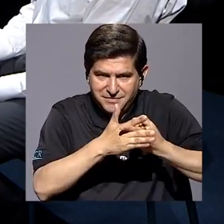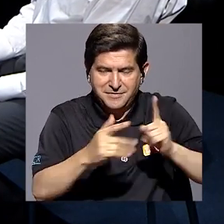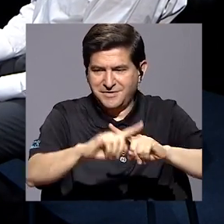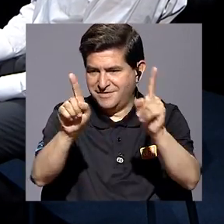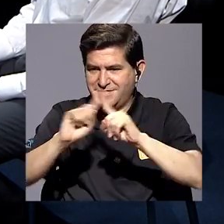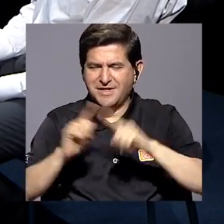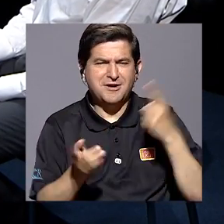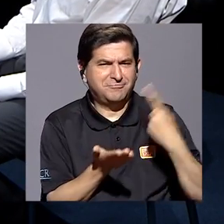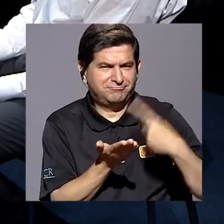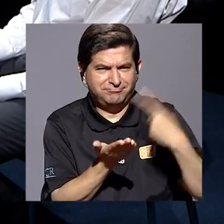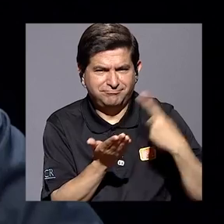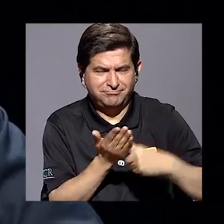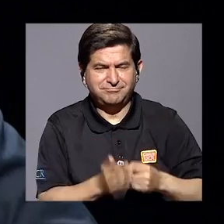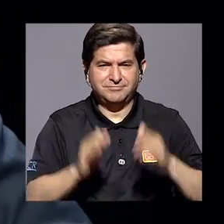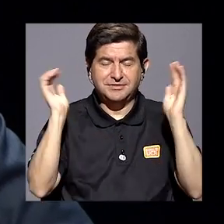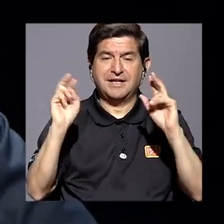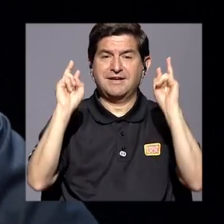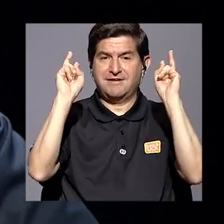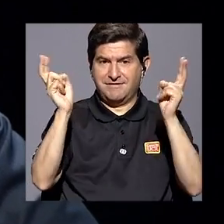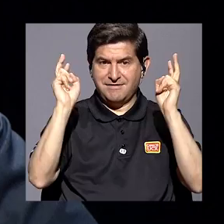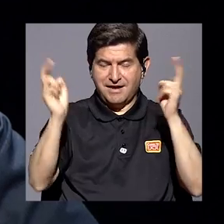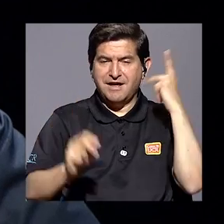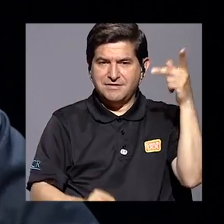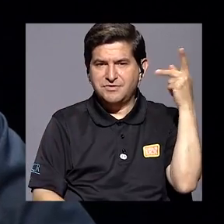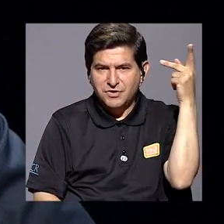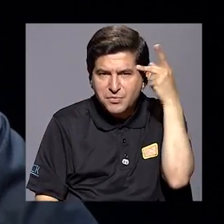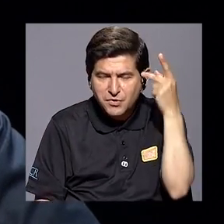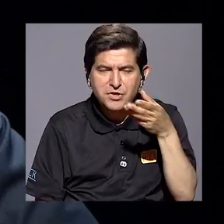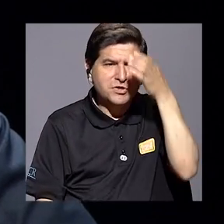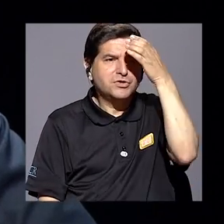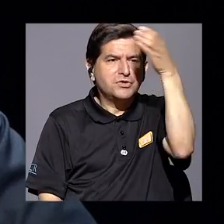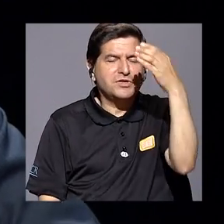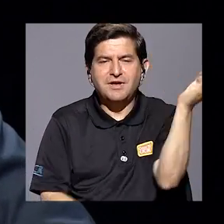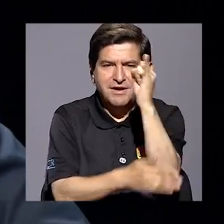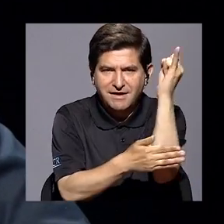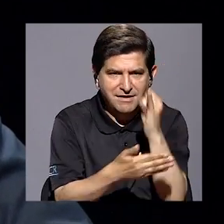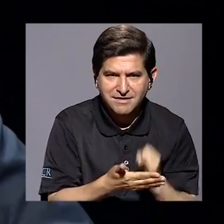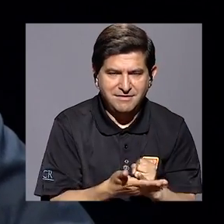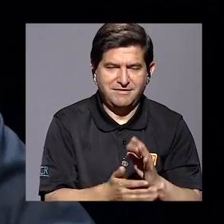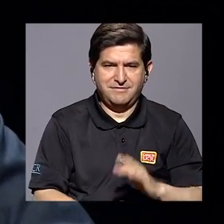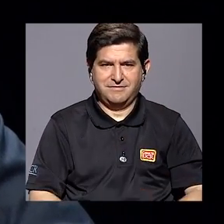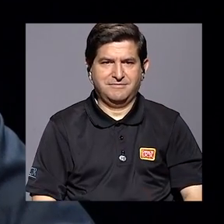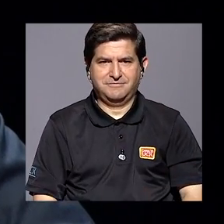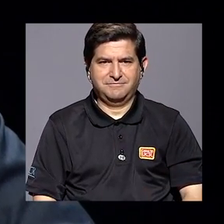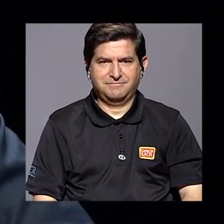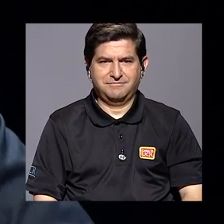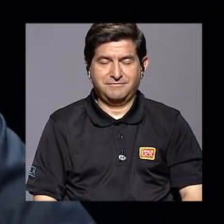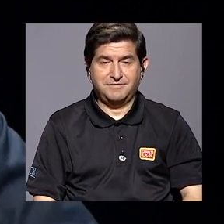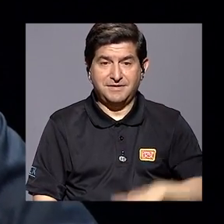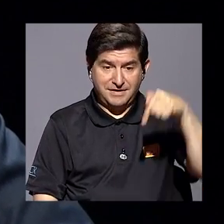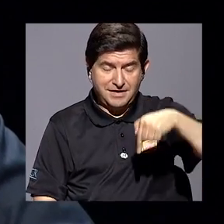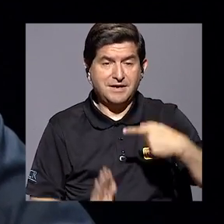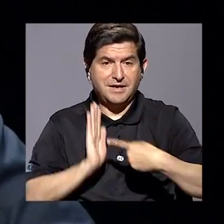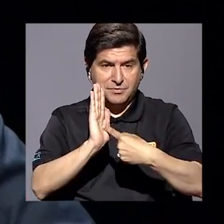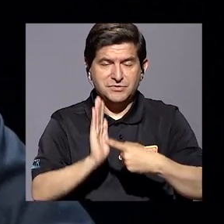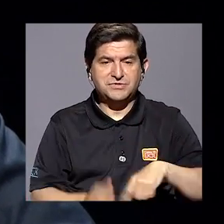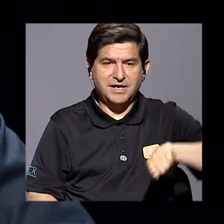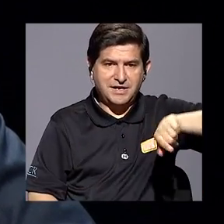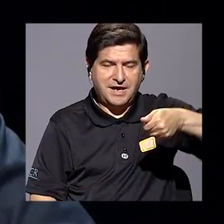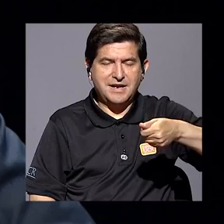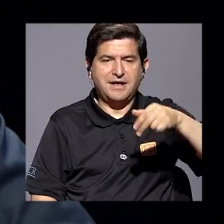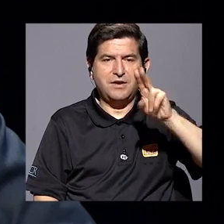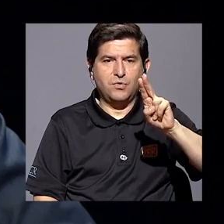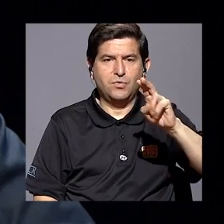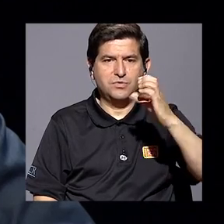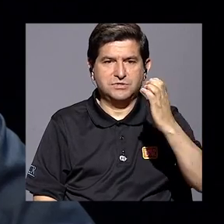una serie de debates sobre grandes temas de política de cultura de arte que transmitimos acá desde el canal